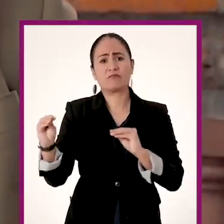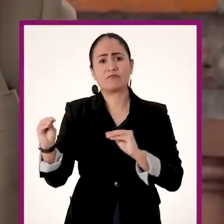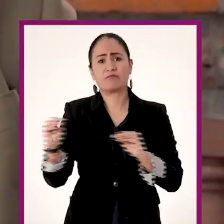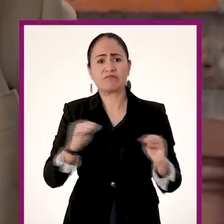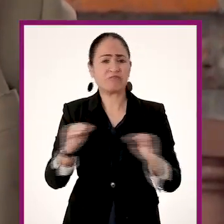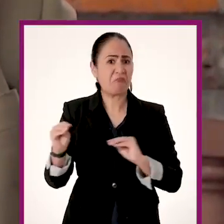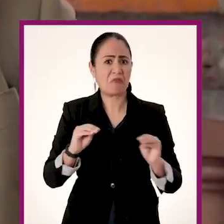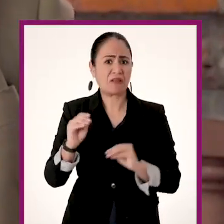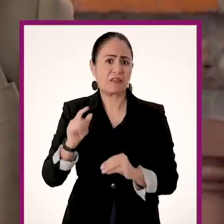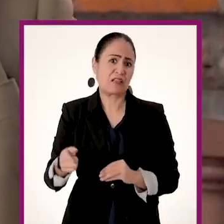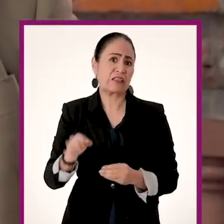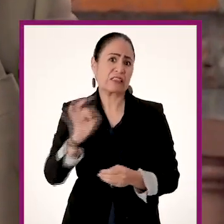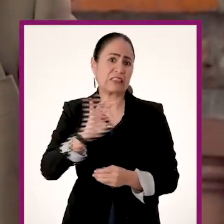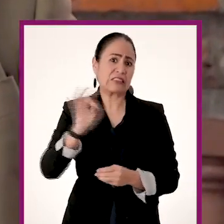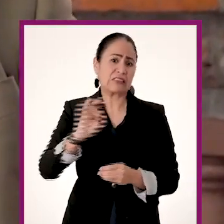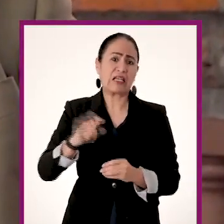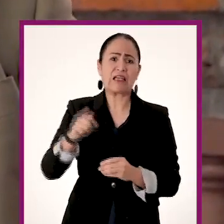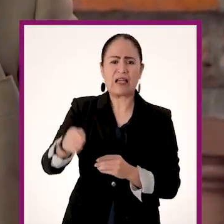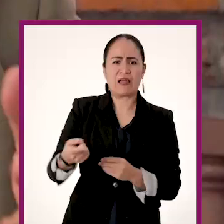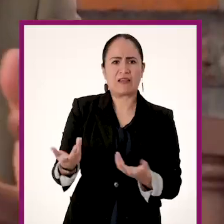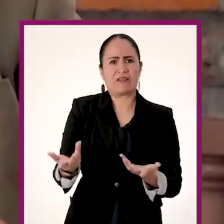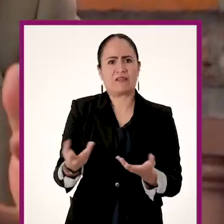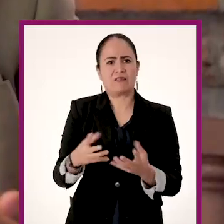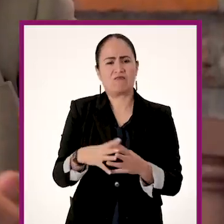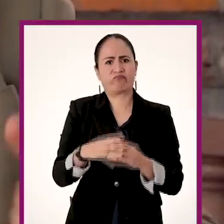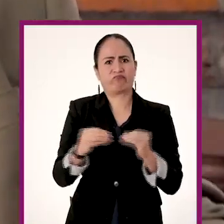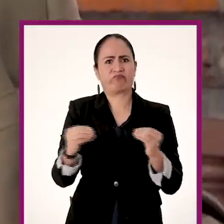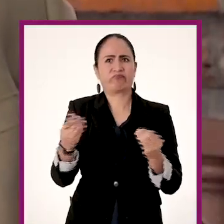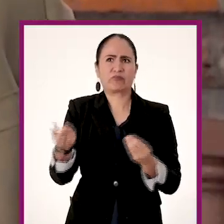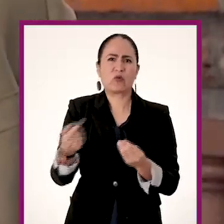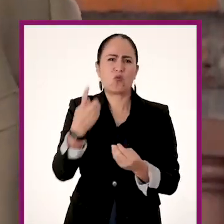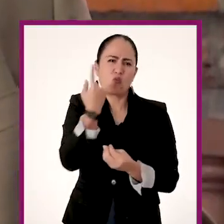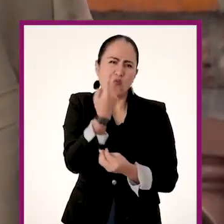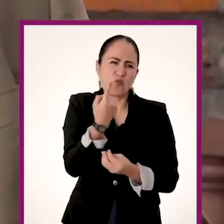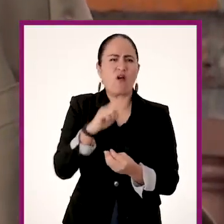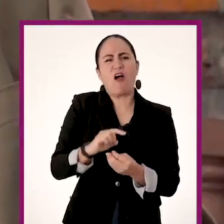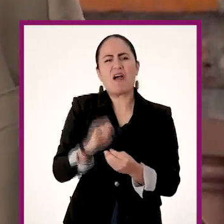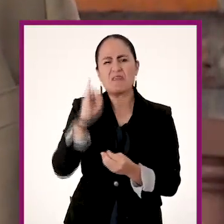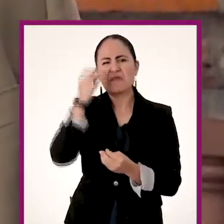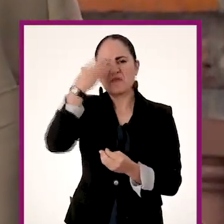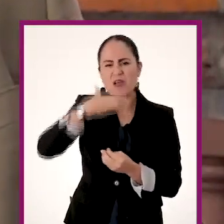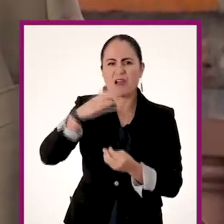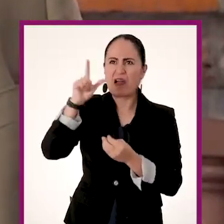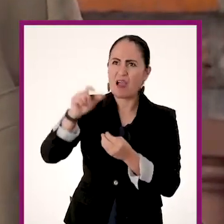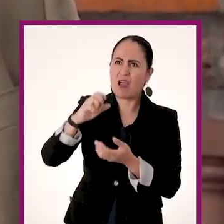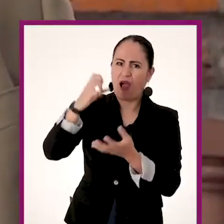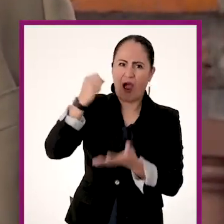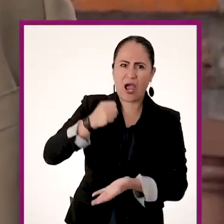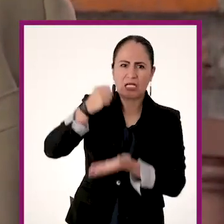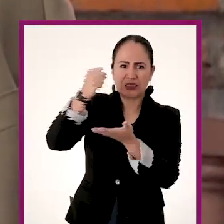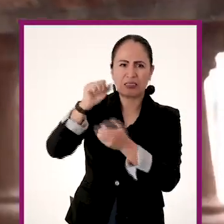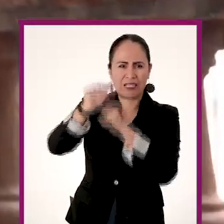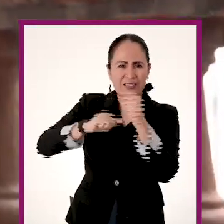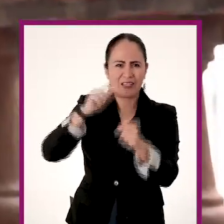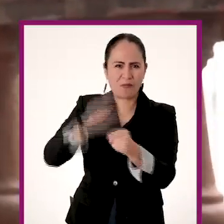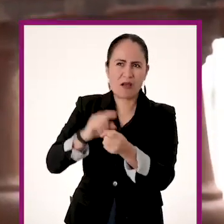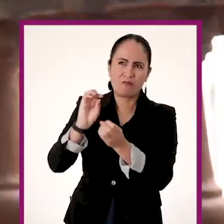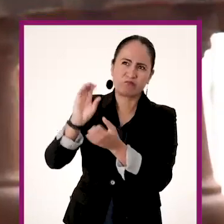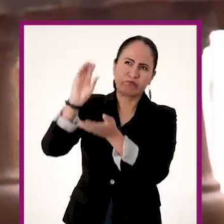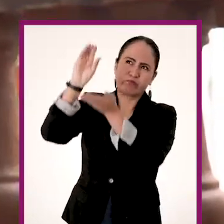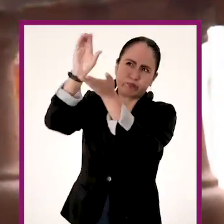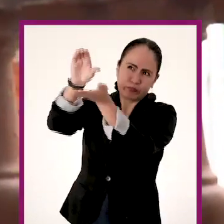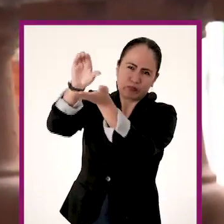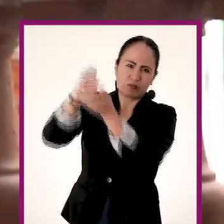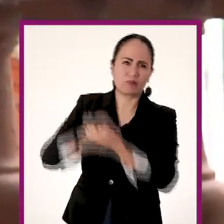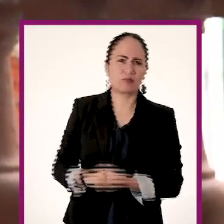se mueven los soles. Claro. Y entonces, en este esfuerzo por moverlos, a uno se le ocurre aventarle el conejo a